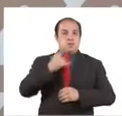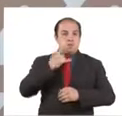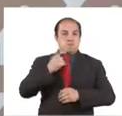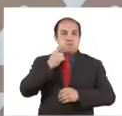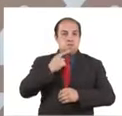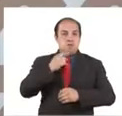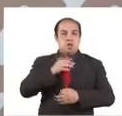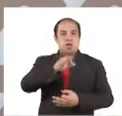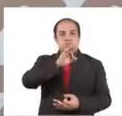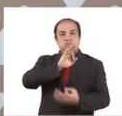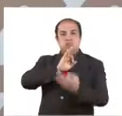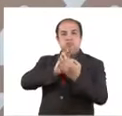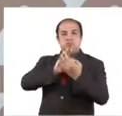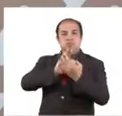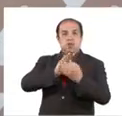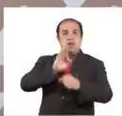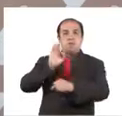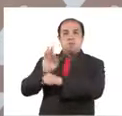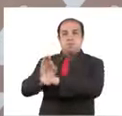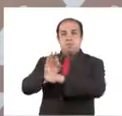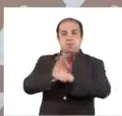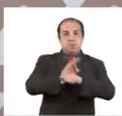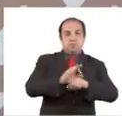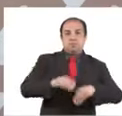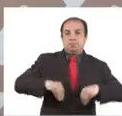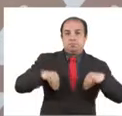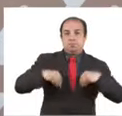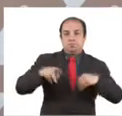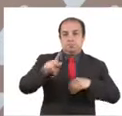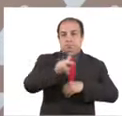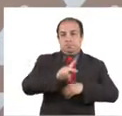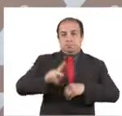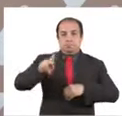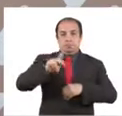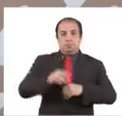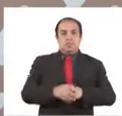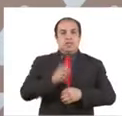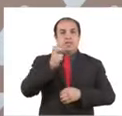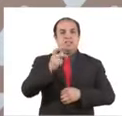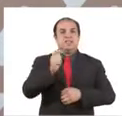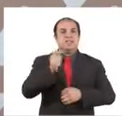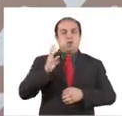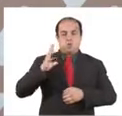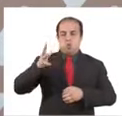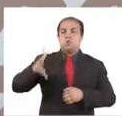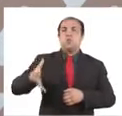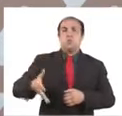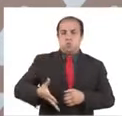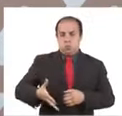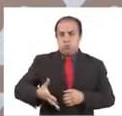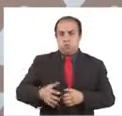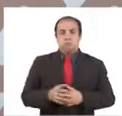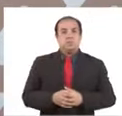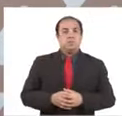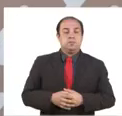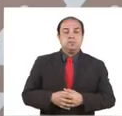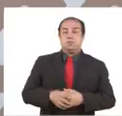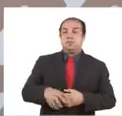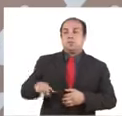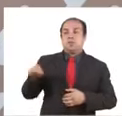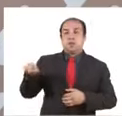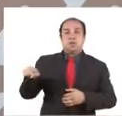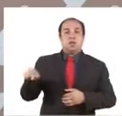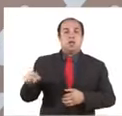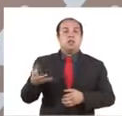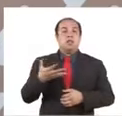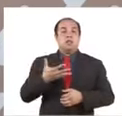los demás. No puede haber nada más glorioso, nada que nos genere más orgullo que tener un familiar que